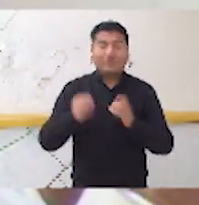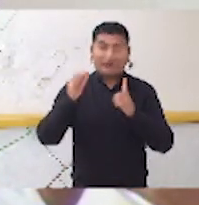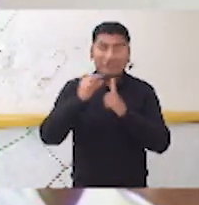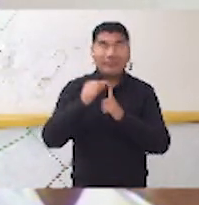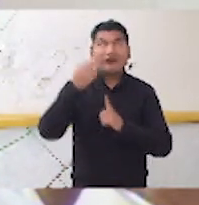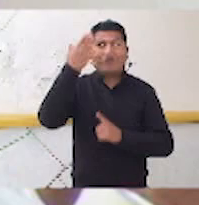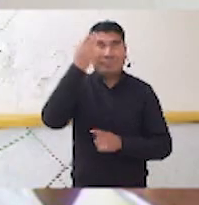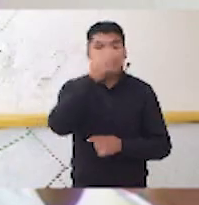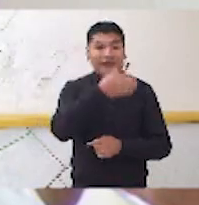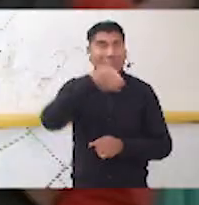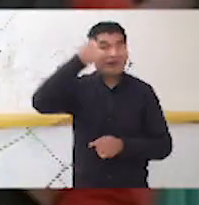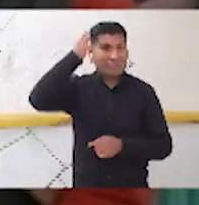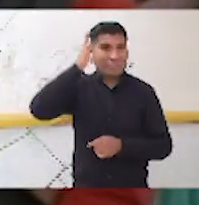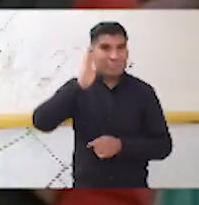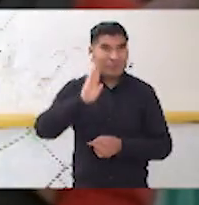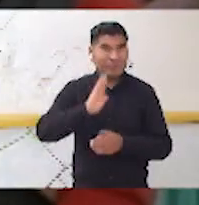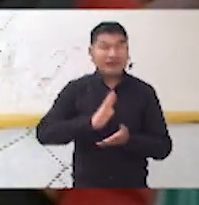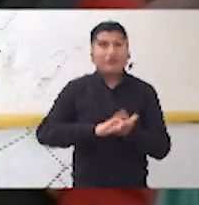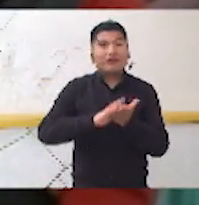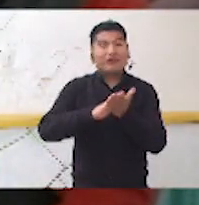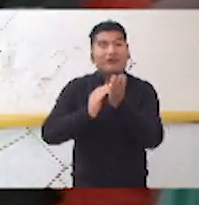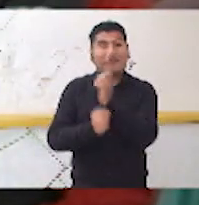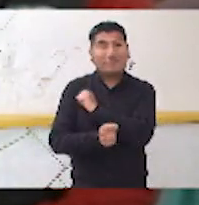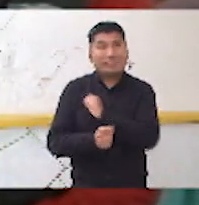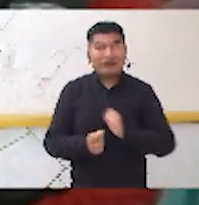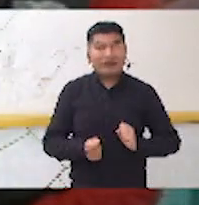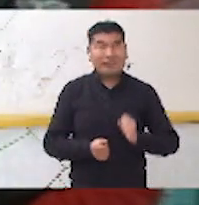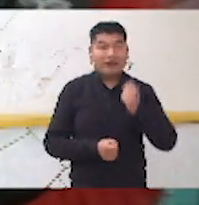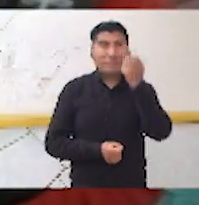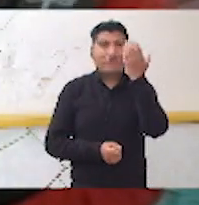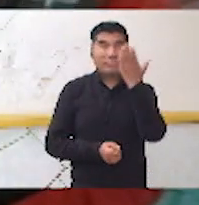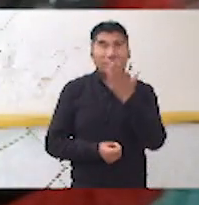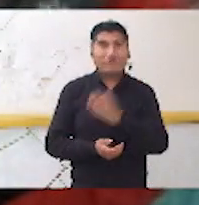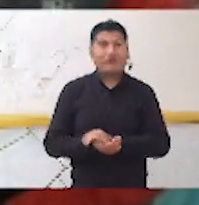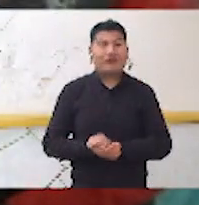Palabra de Dios. Te alabamos, Señor.